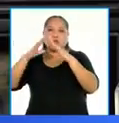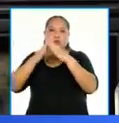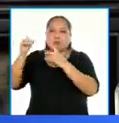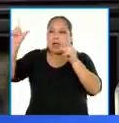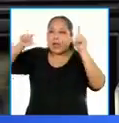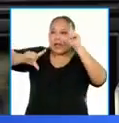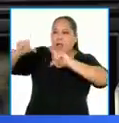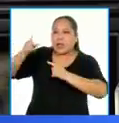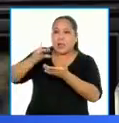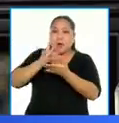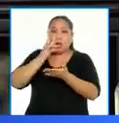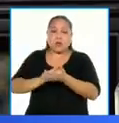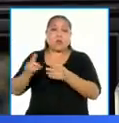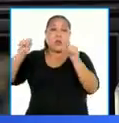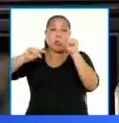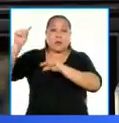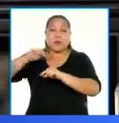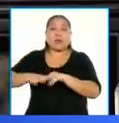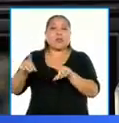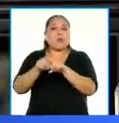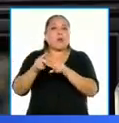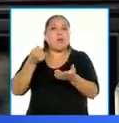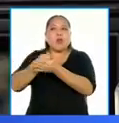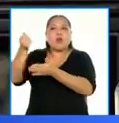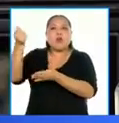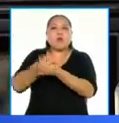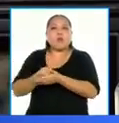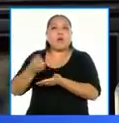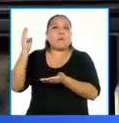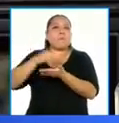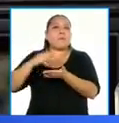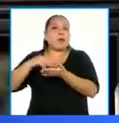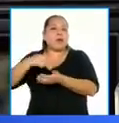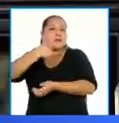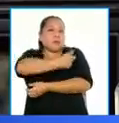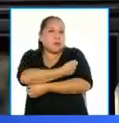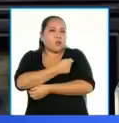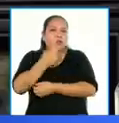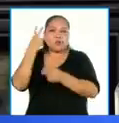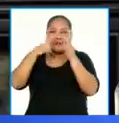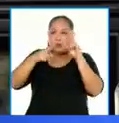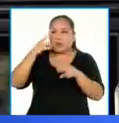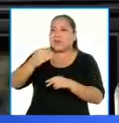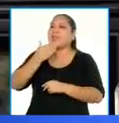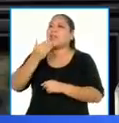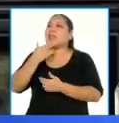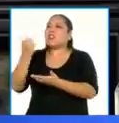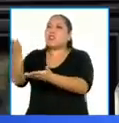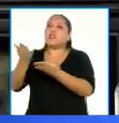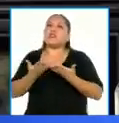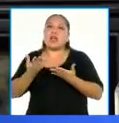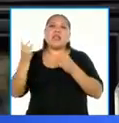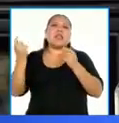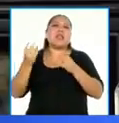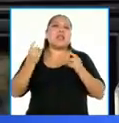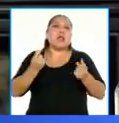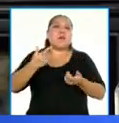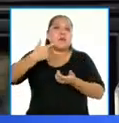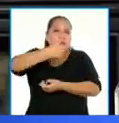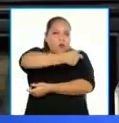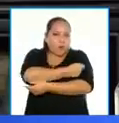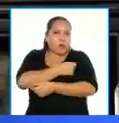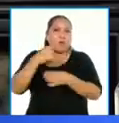para poder concretar también la adquisición de más vacunas. Sobre todo lo que estamos viendo es quién nos puede dar las vacunas lo más pronto posible